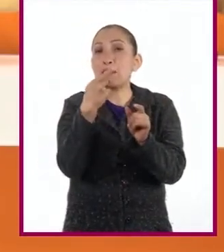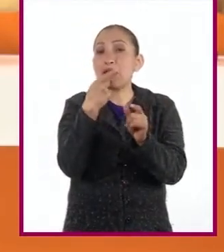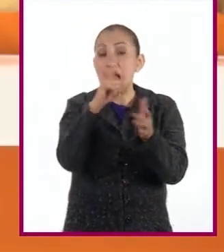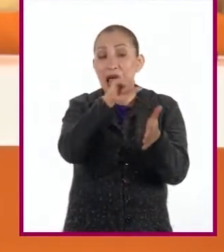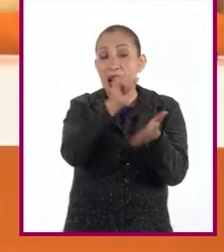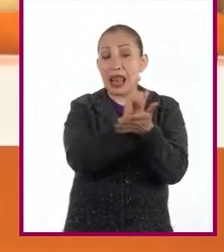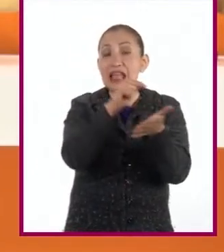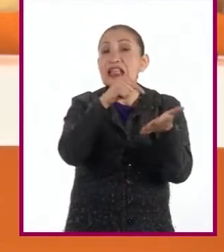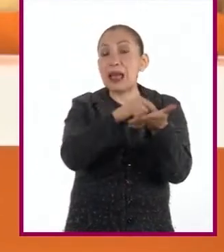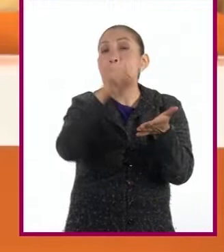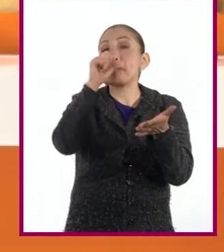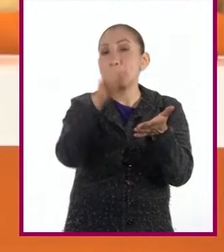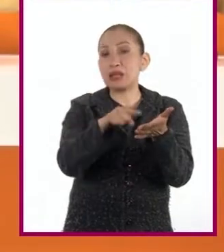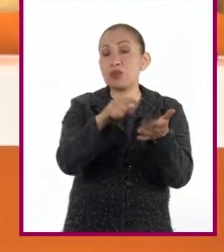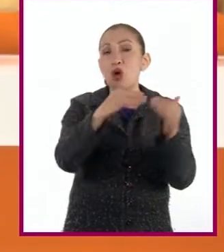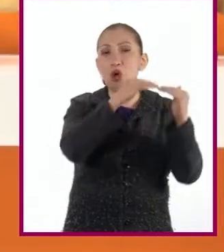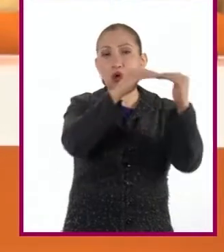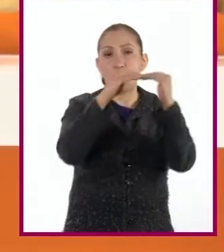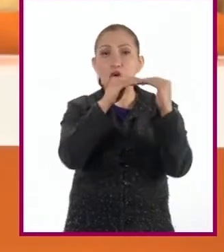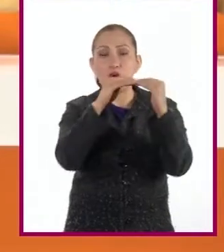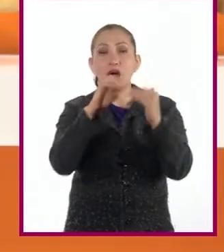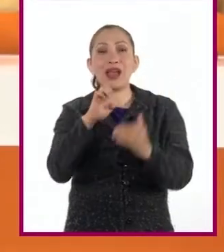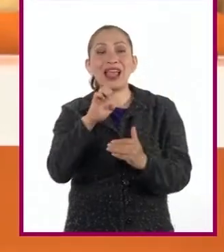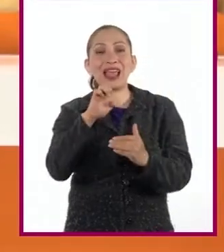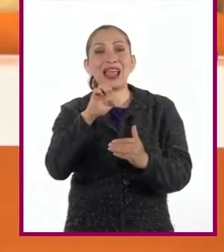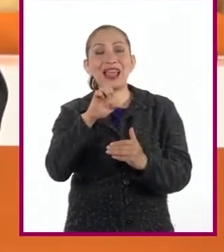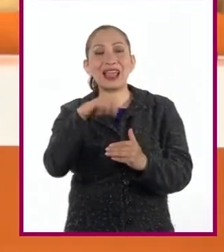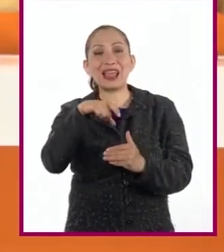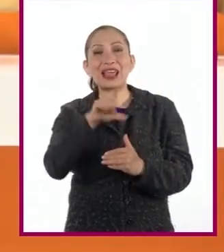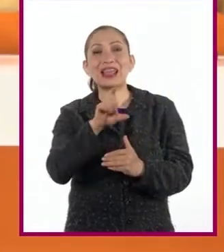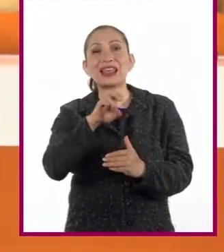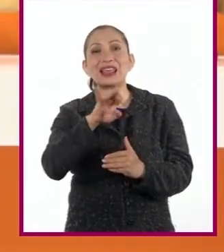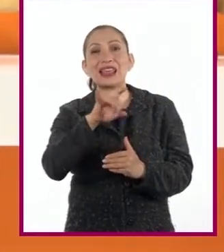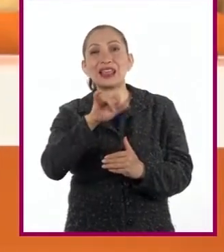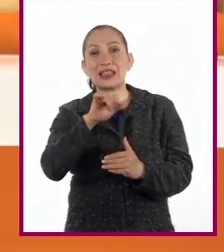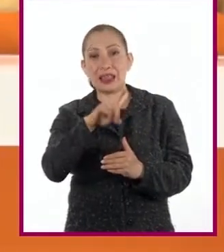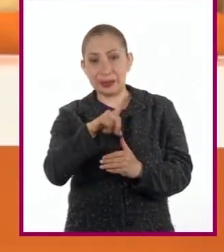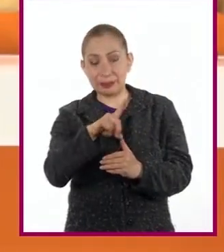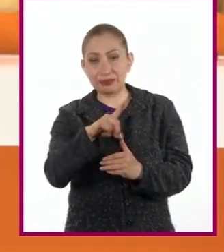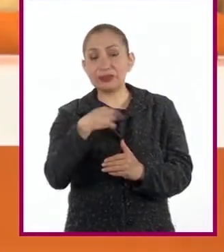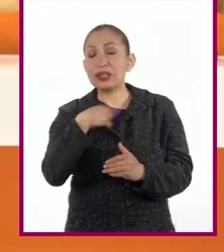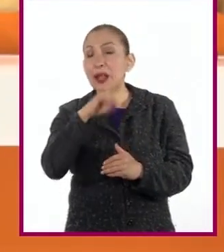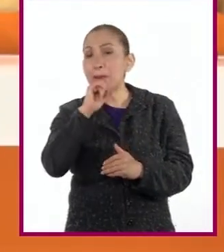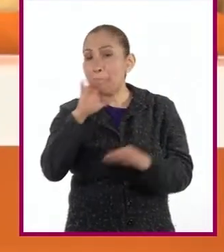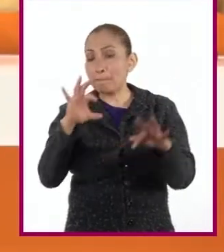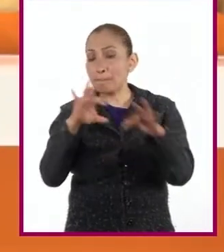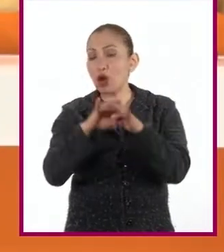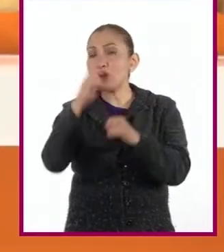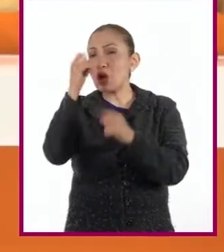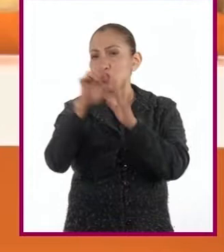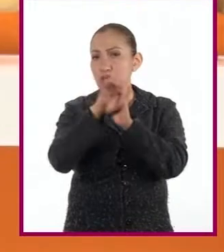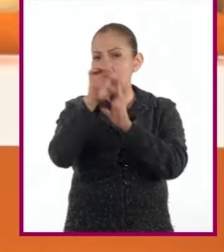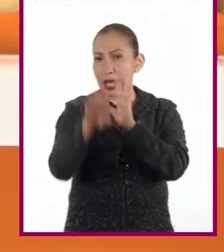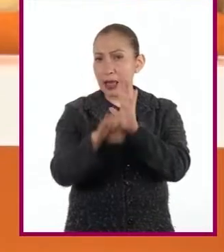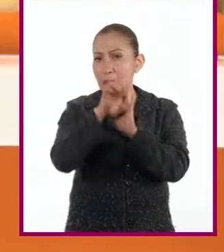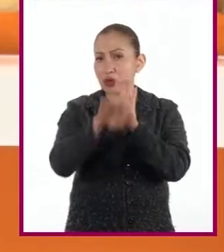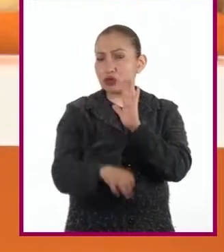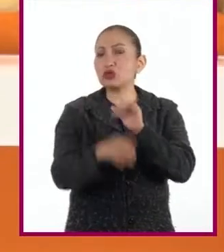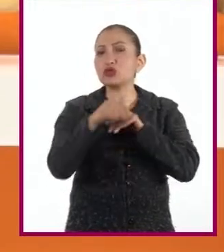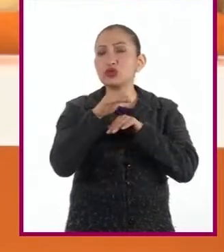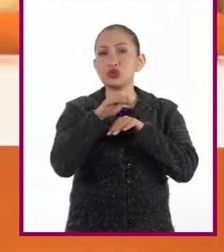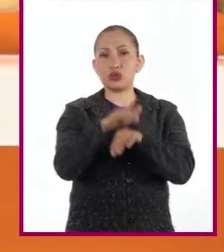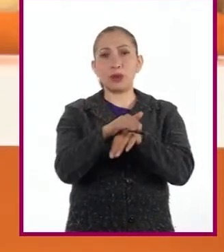leyes en relación con la equidad de género. Lo anterior se explicará de la mano con algunos ejemplos